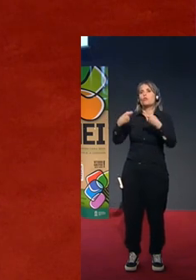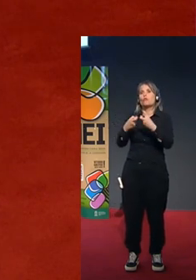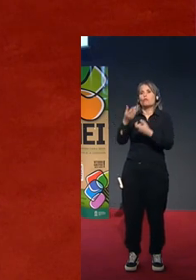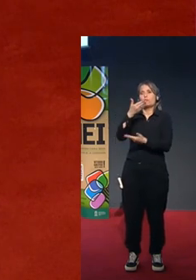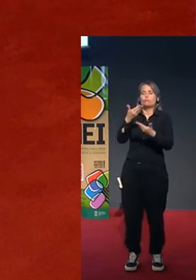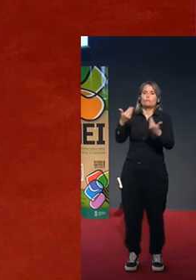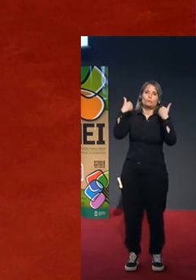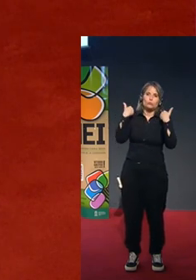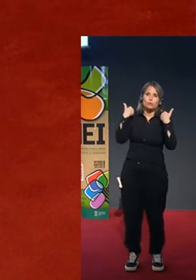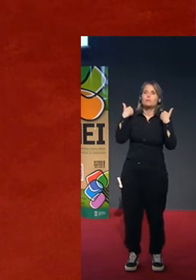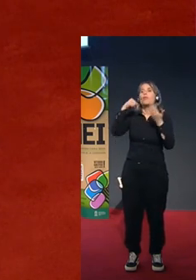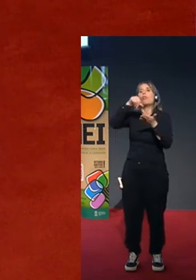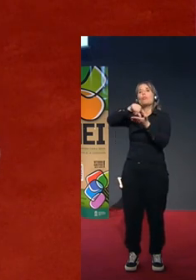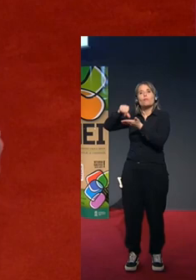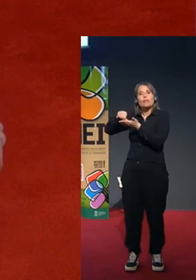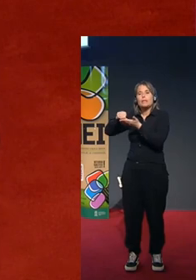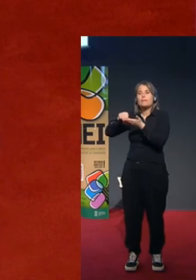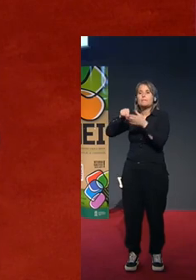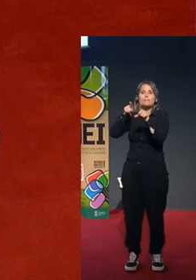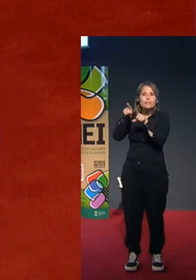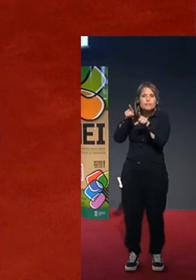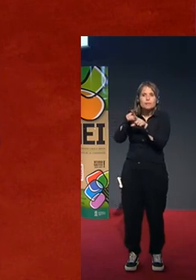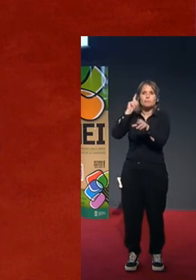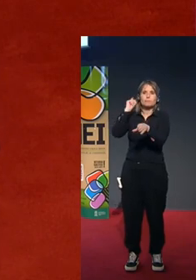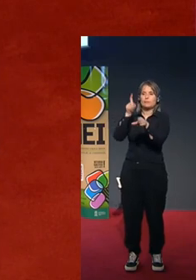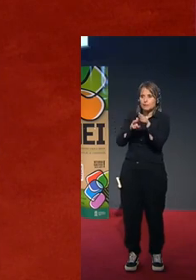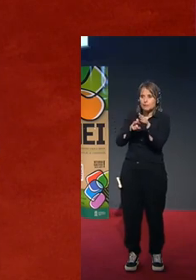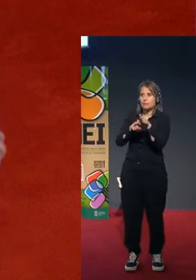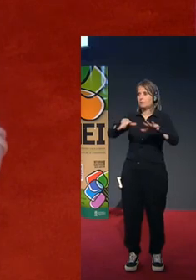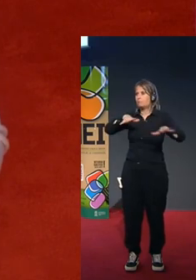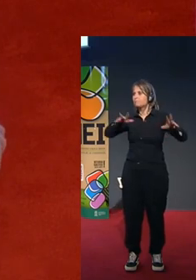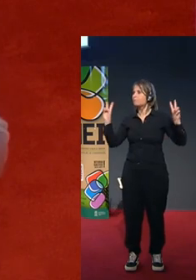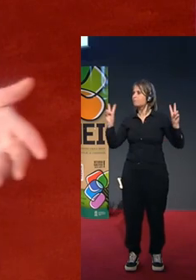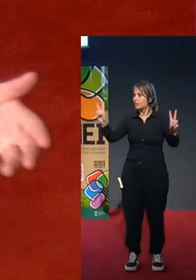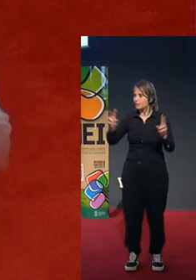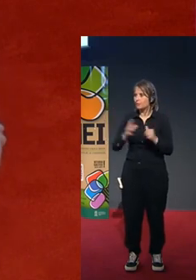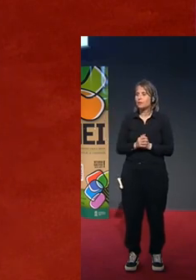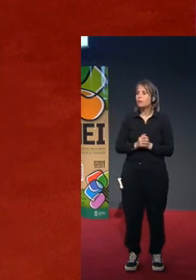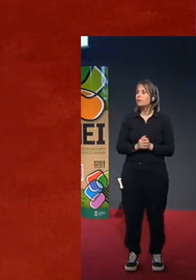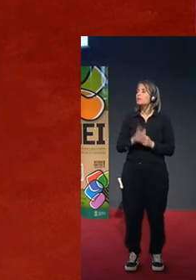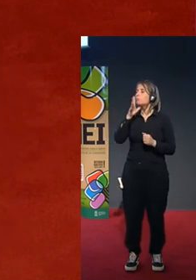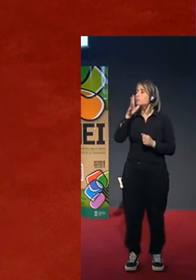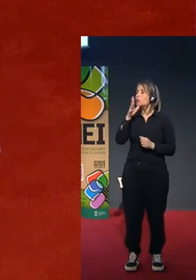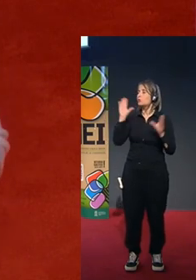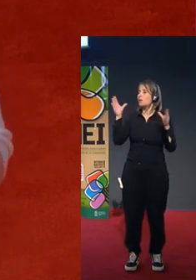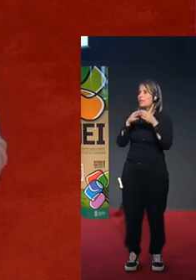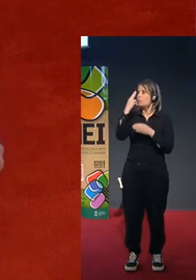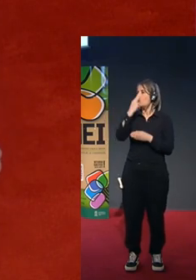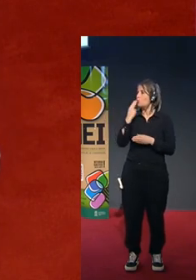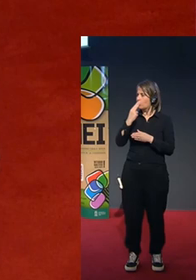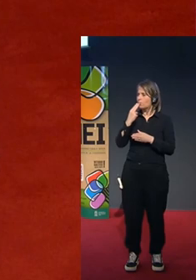ciudadana hacer una ciudadanía crítica participativa y activa y de ahí el compromiso de este equipo de